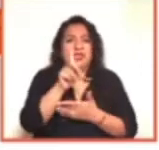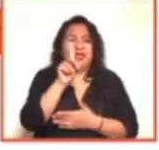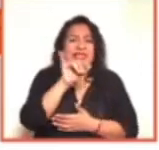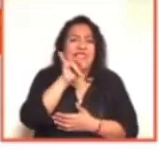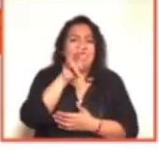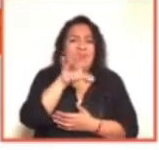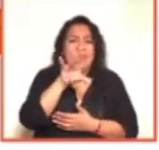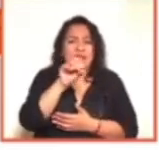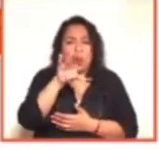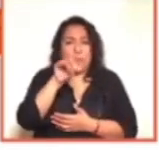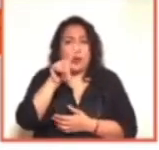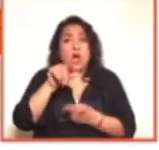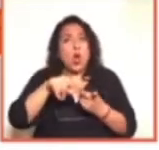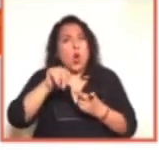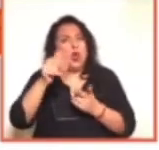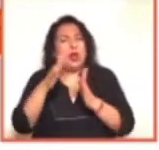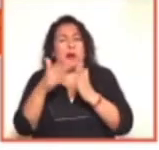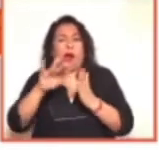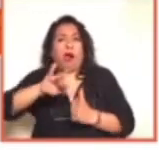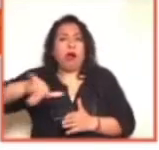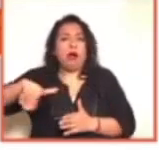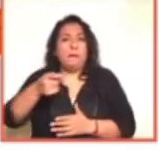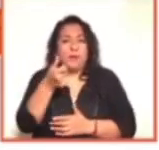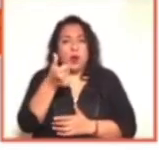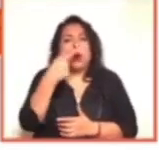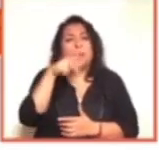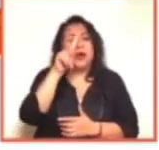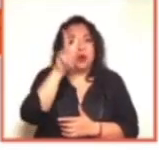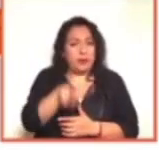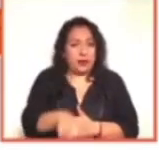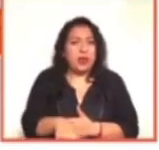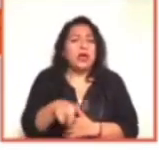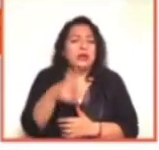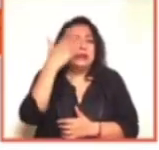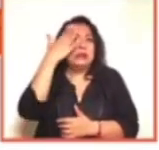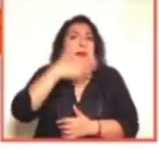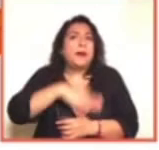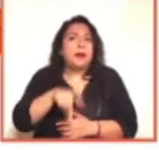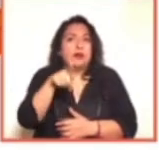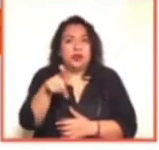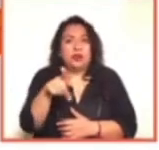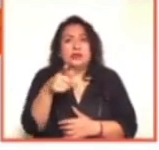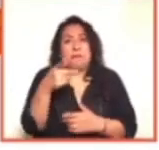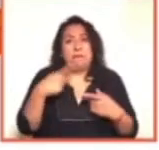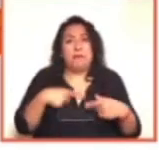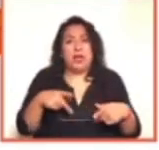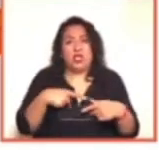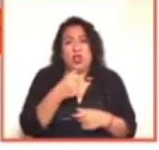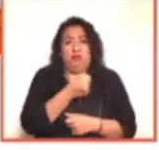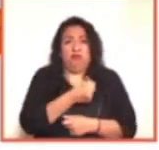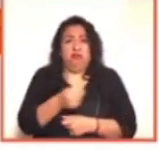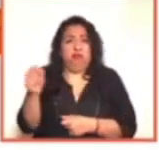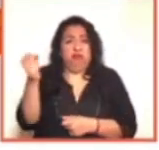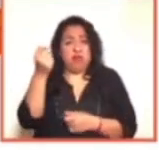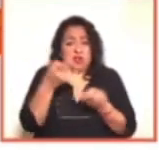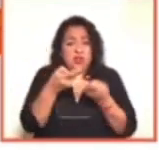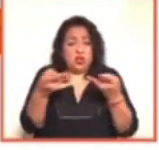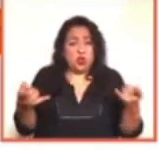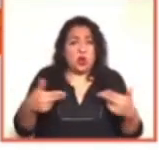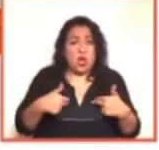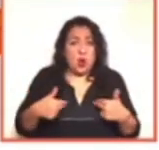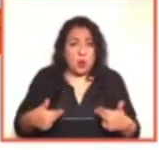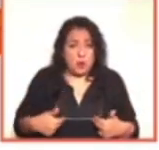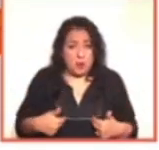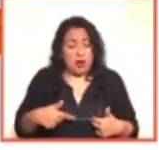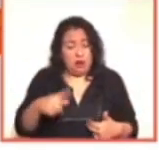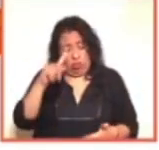grandes obras que han quedado un poco rezagadas, pero sin duda alguna estamos hablando de estos artistas que han marcado la historia de la humanidad. Bueno,